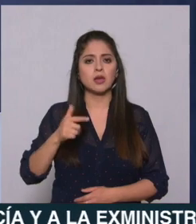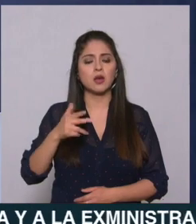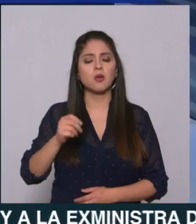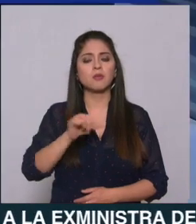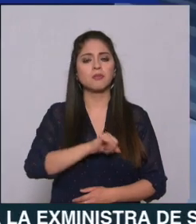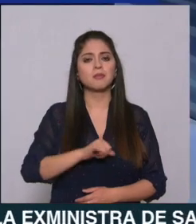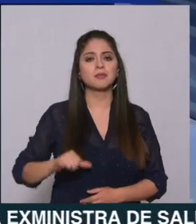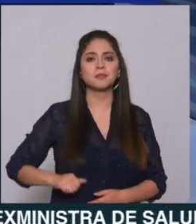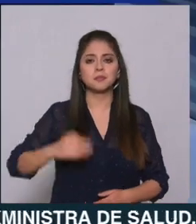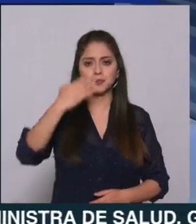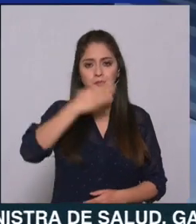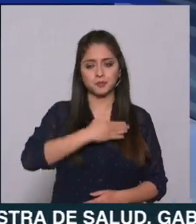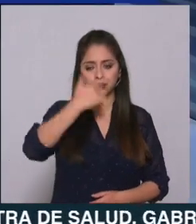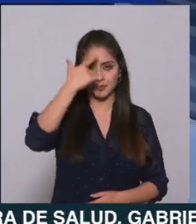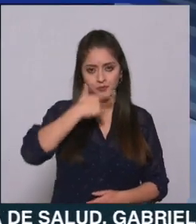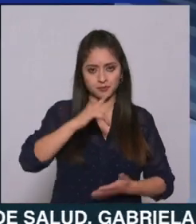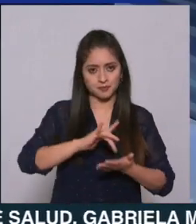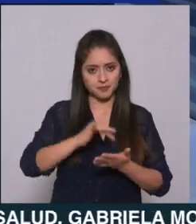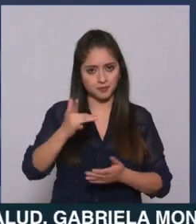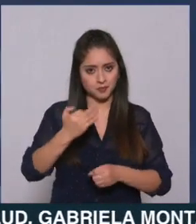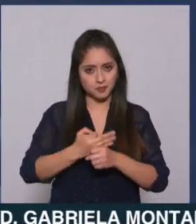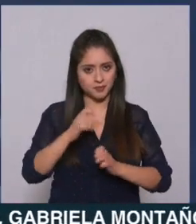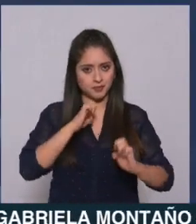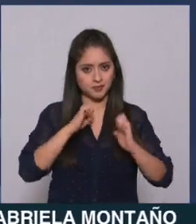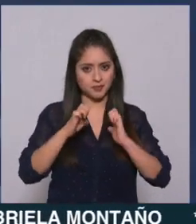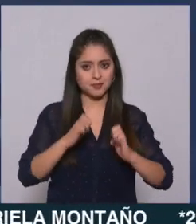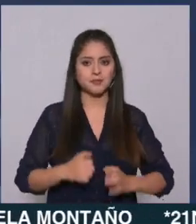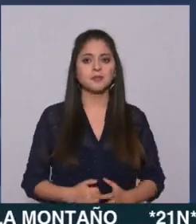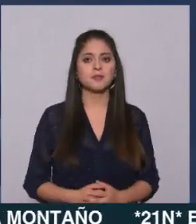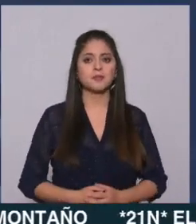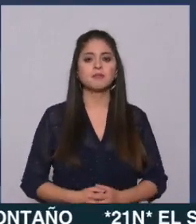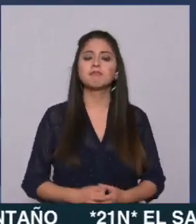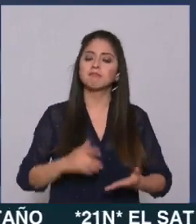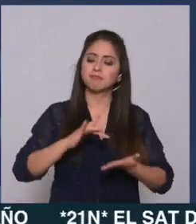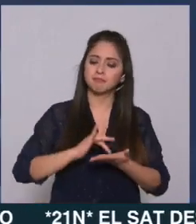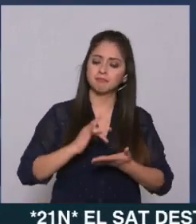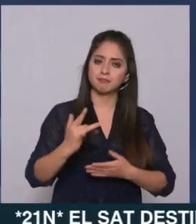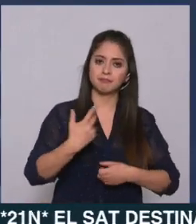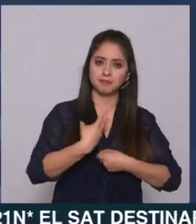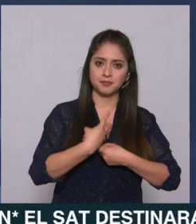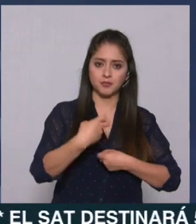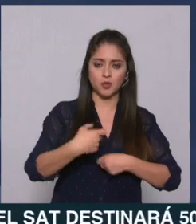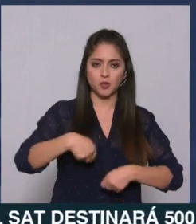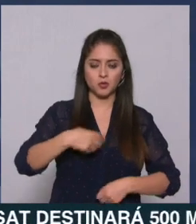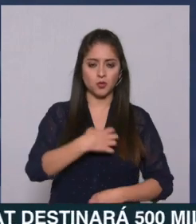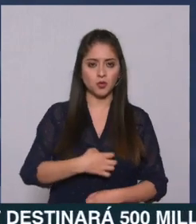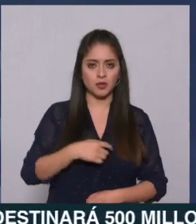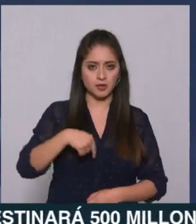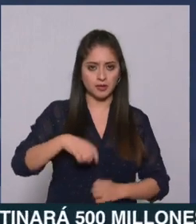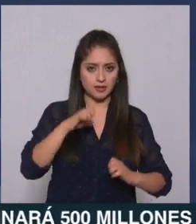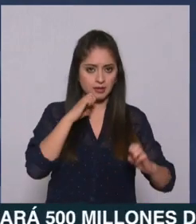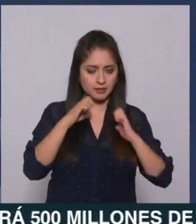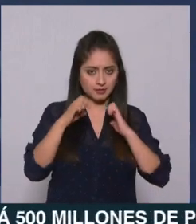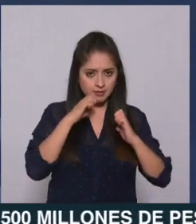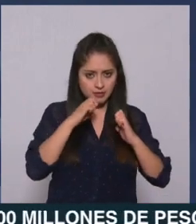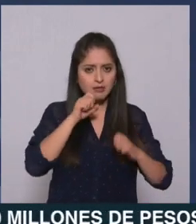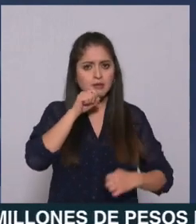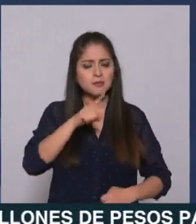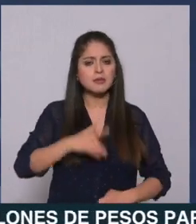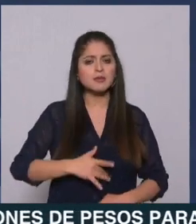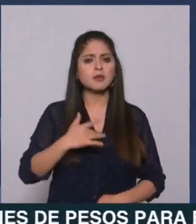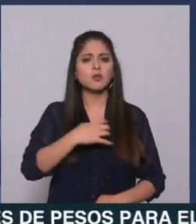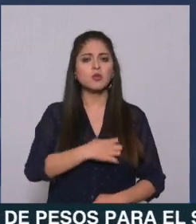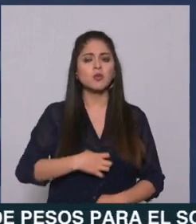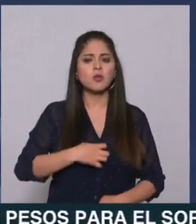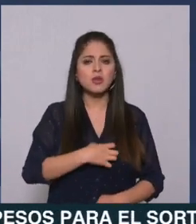buenas noches, gracias por acompañarnos, ¿cómo está? Muchas gracias por invitarnos, pues muy contentos de estar hoy aquí presentes con ustedes y entusiasmados